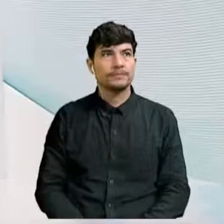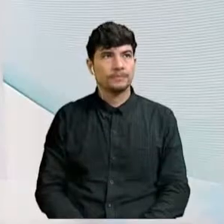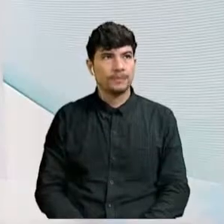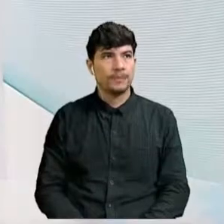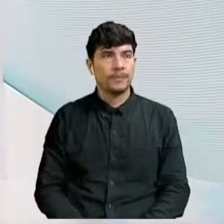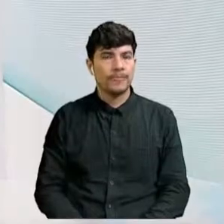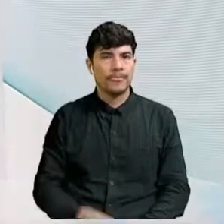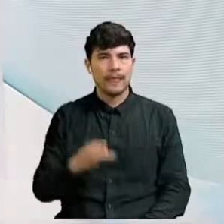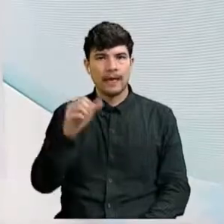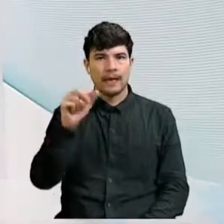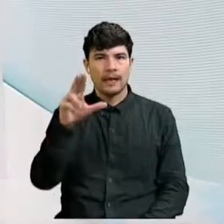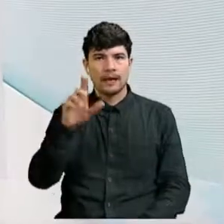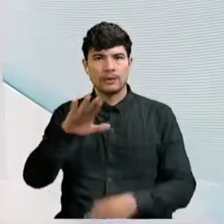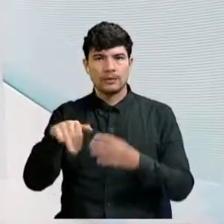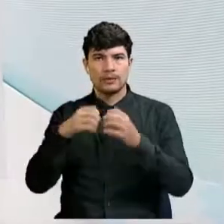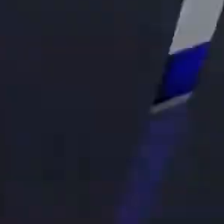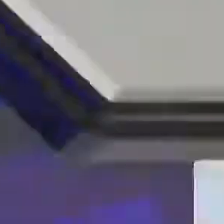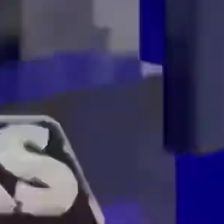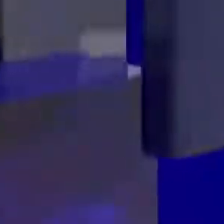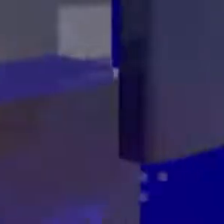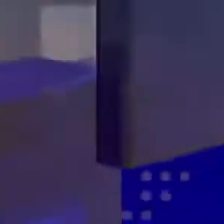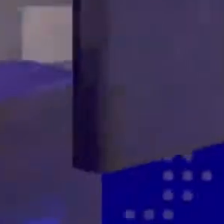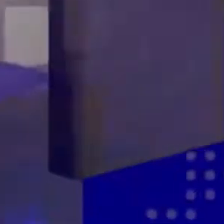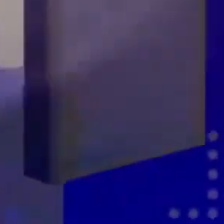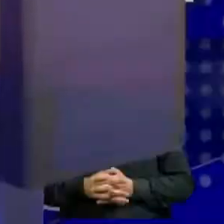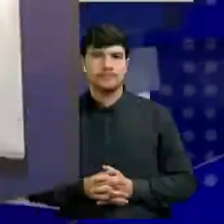información carlos buenas tardes